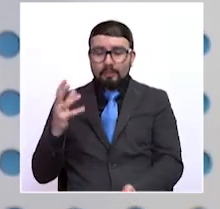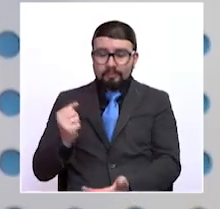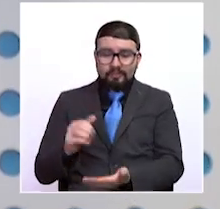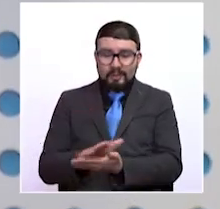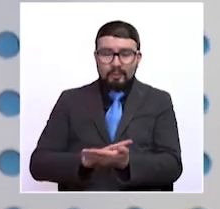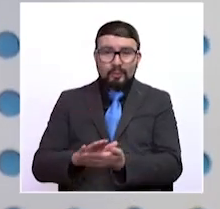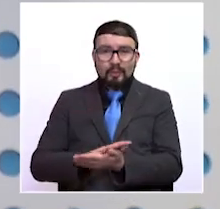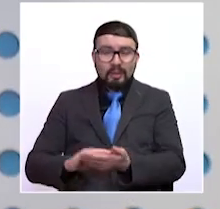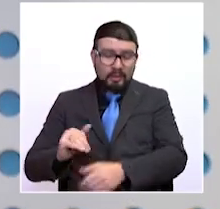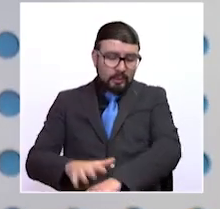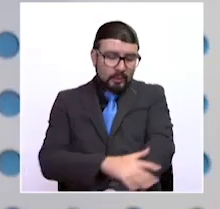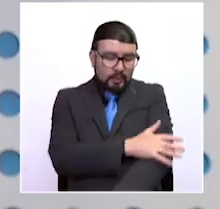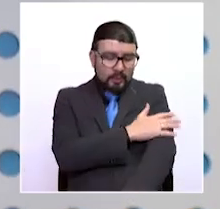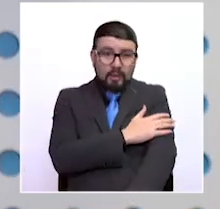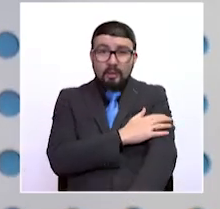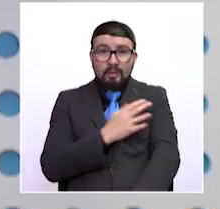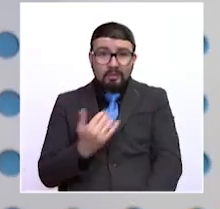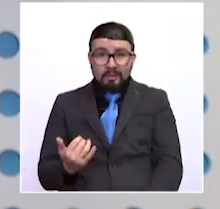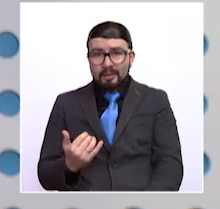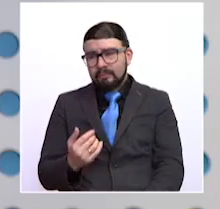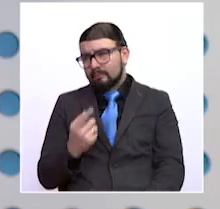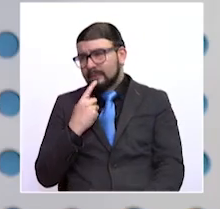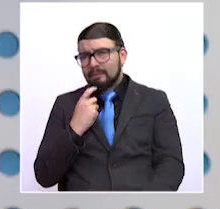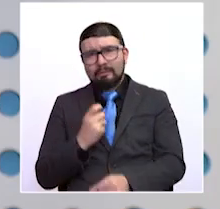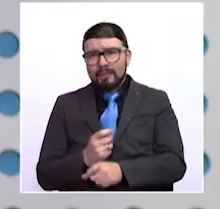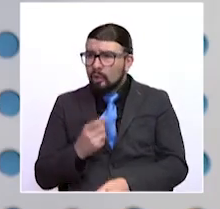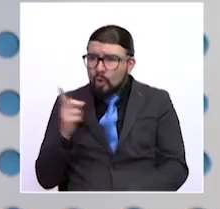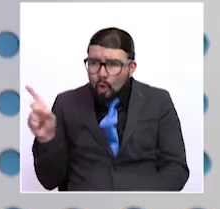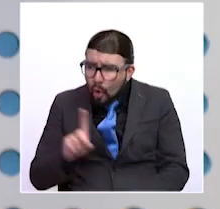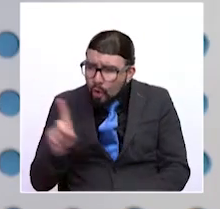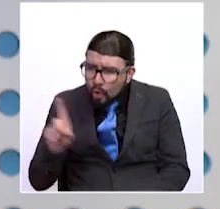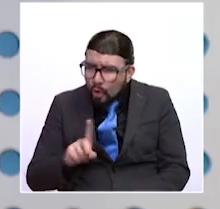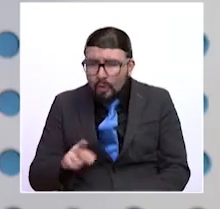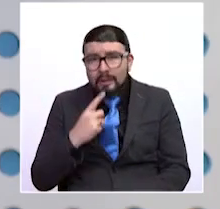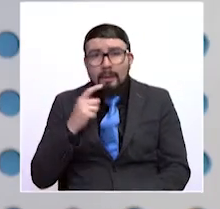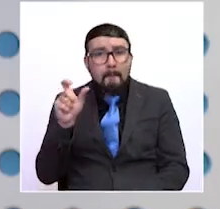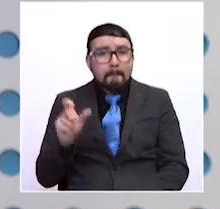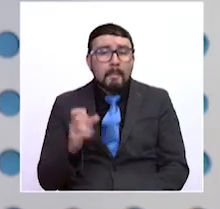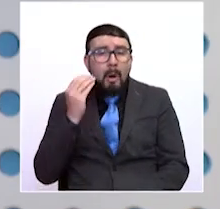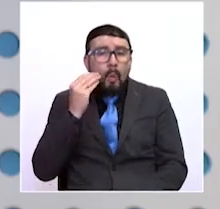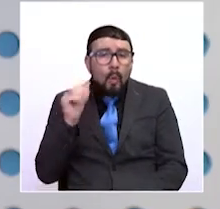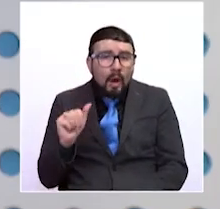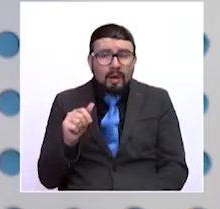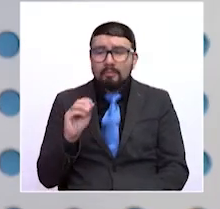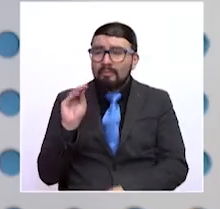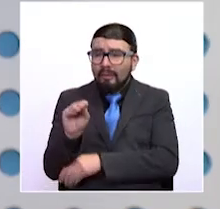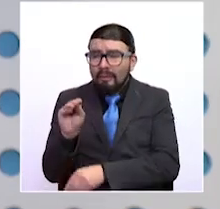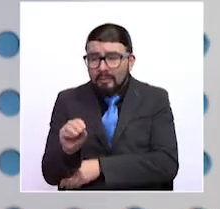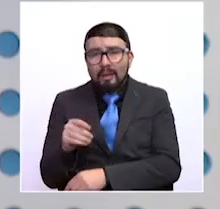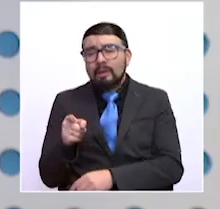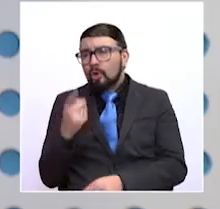muy difícil hacer entender a la abuelita que eso no se puede, que eso ya está visto que no